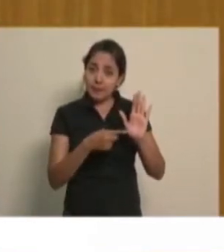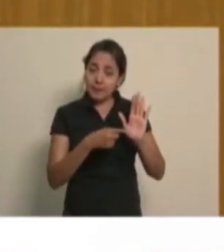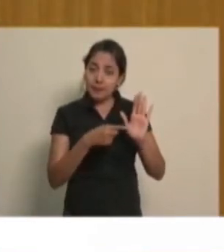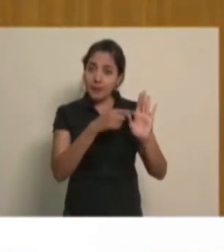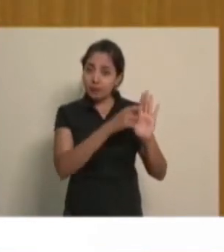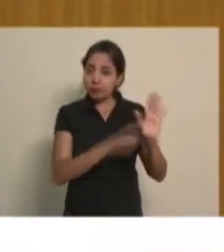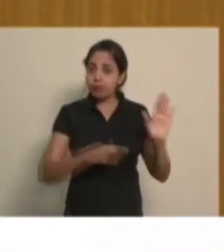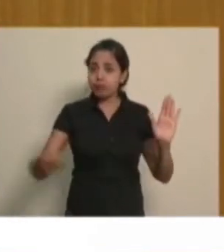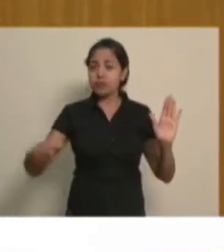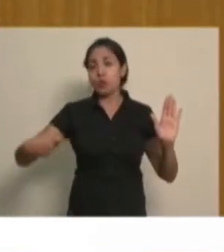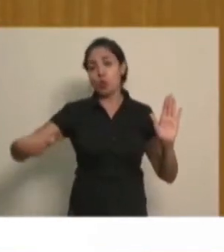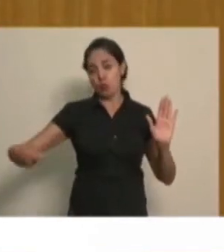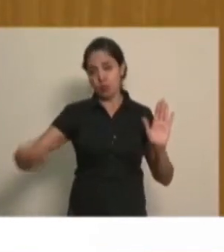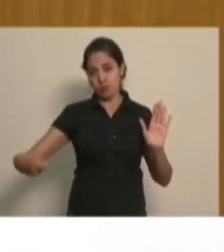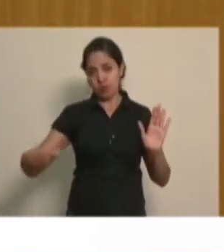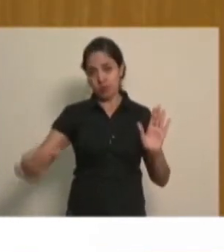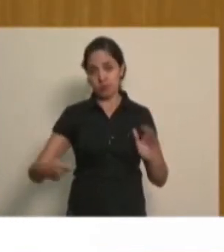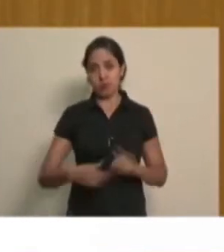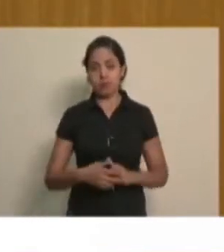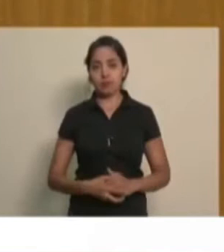las jubilaciones en la provincia de Neuquén.